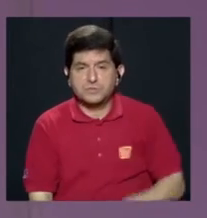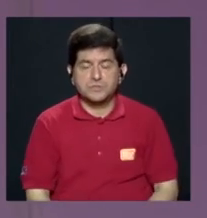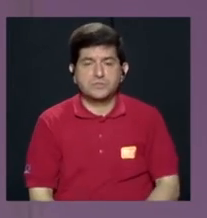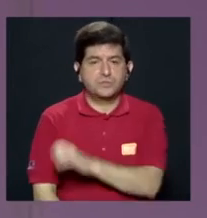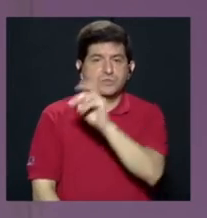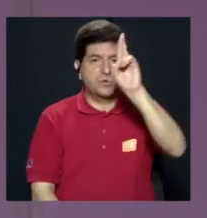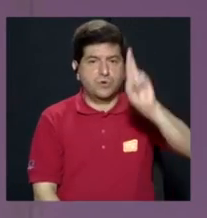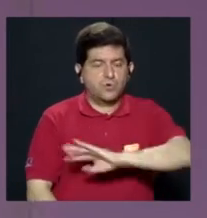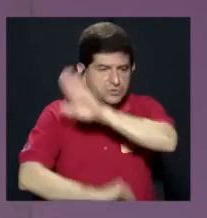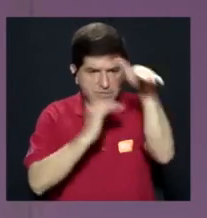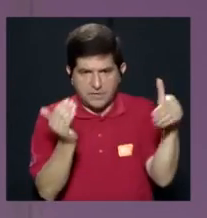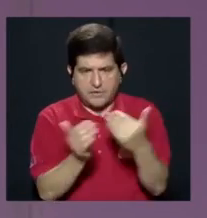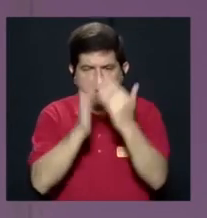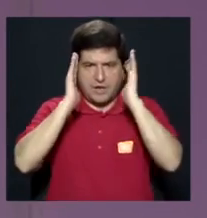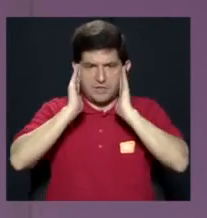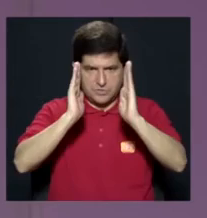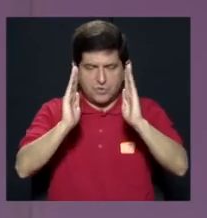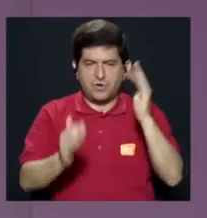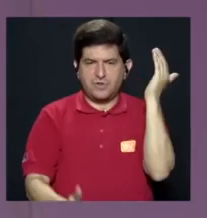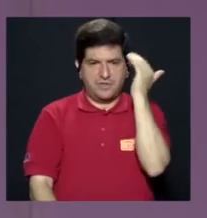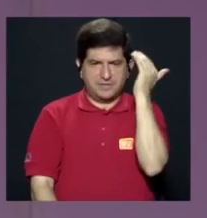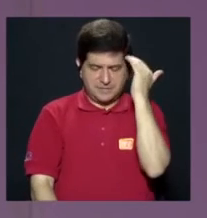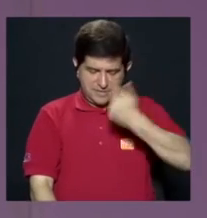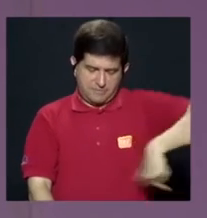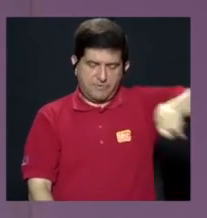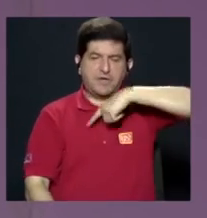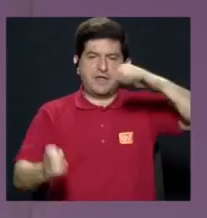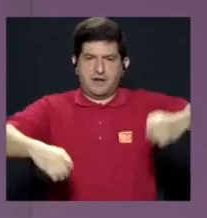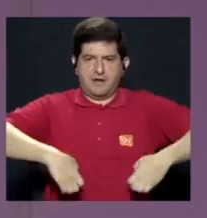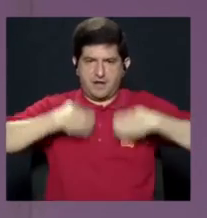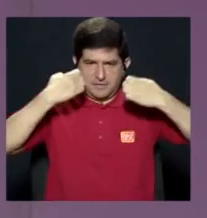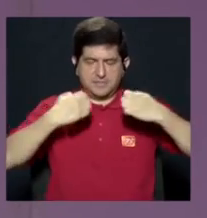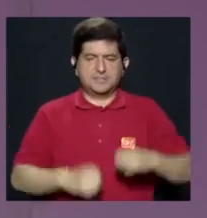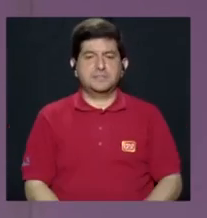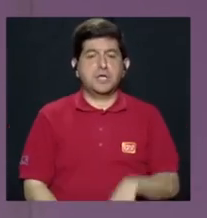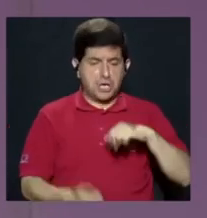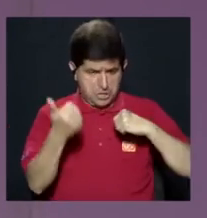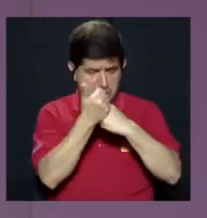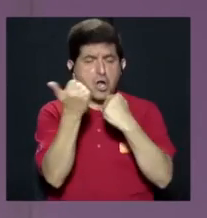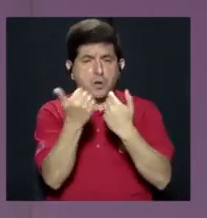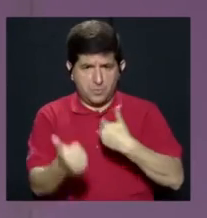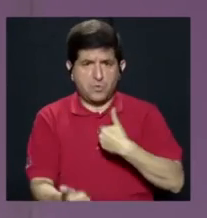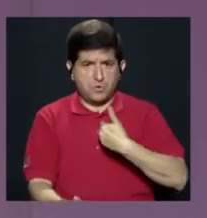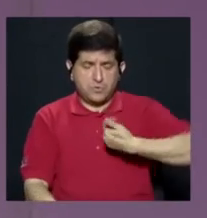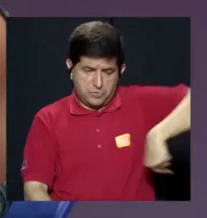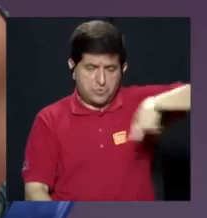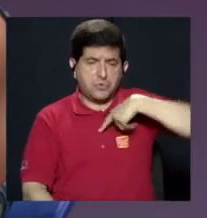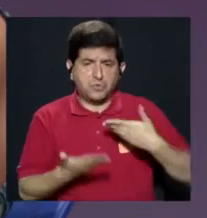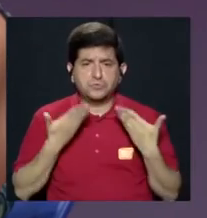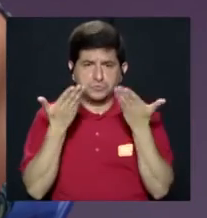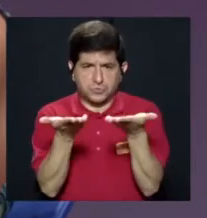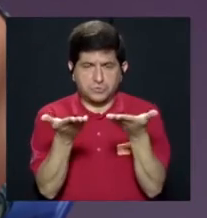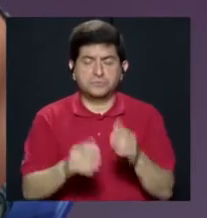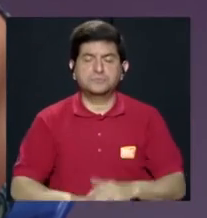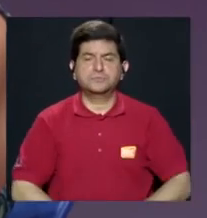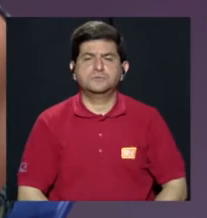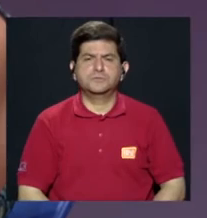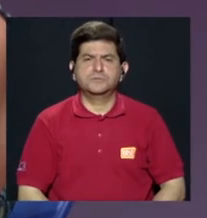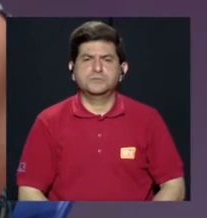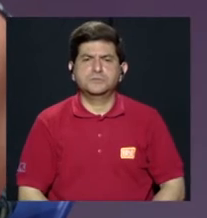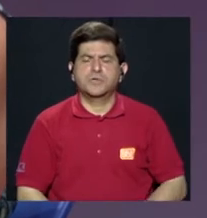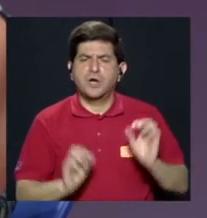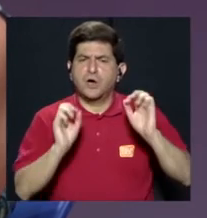Costa Rica de punta a punta a que conozcan que existimos y a que conozcan que tienen un apoyo con nosotras. ¿Y en algunas oportunidades